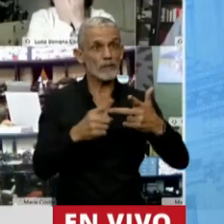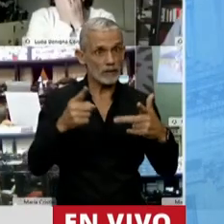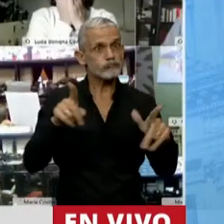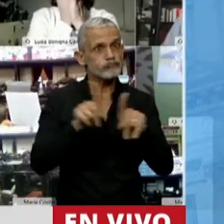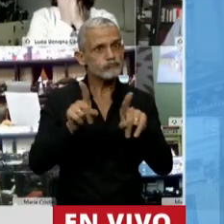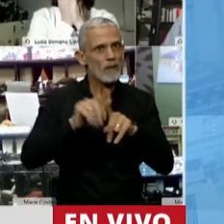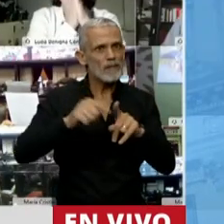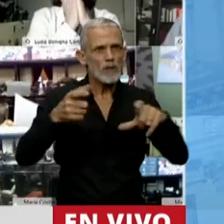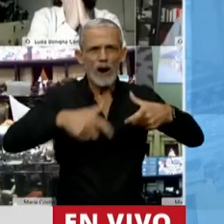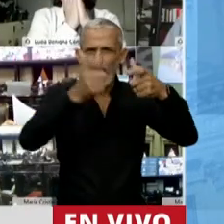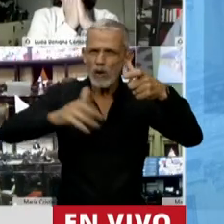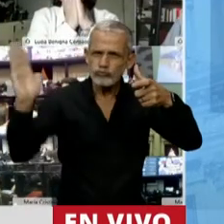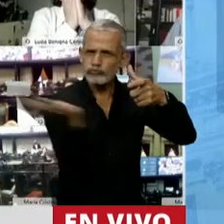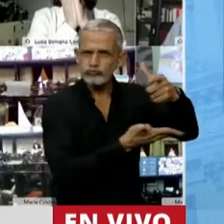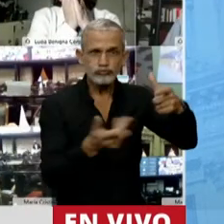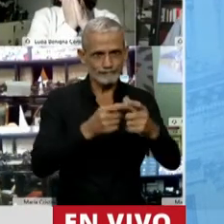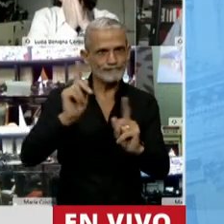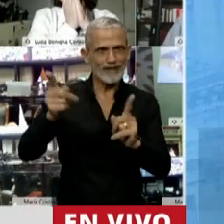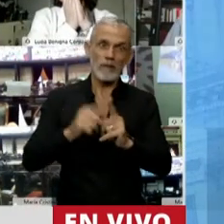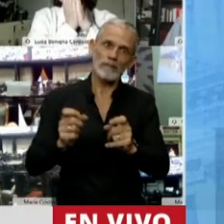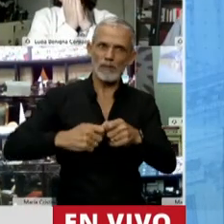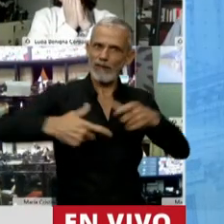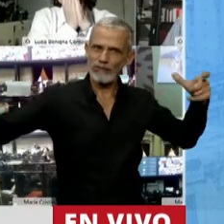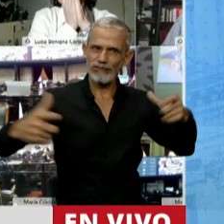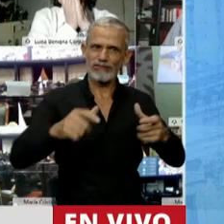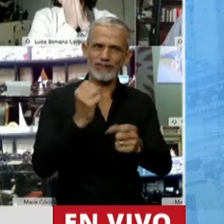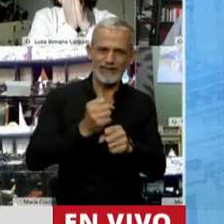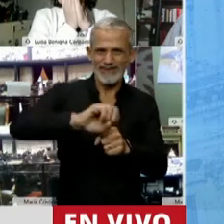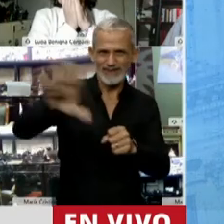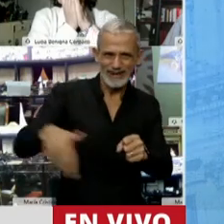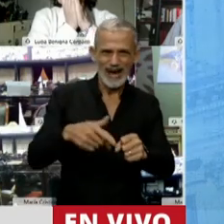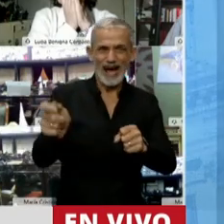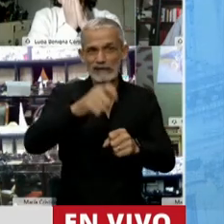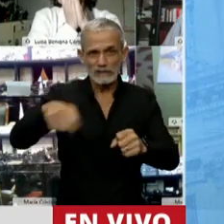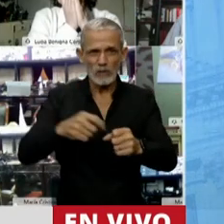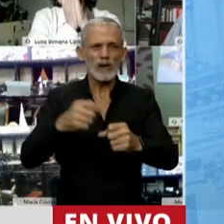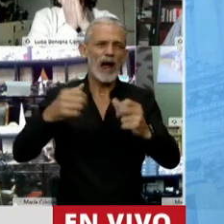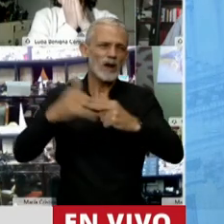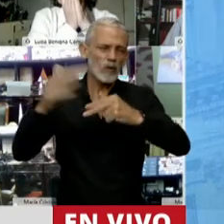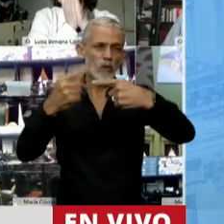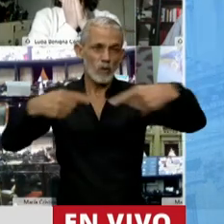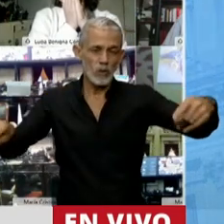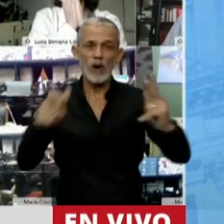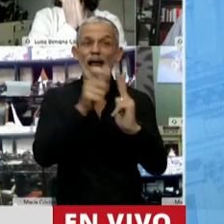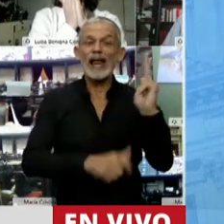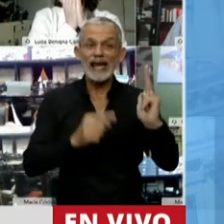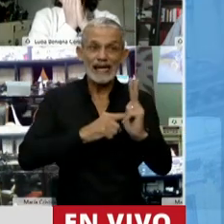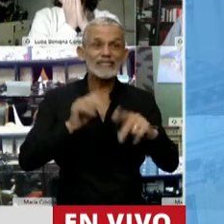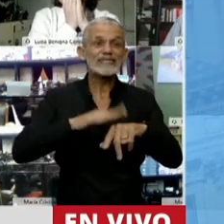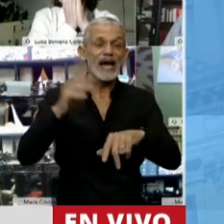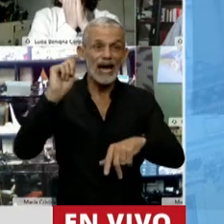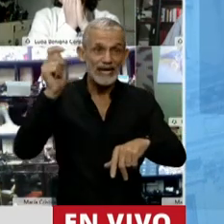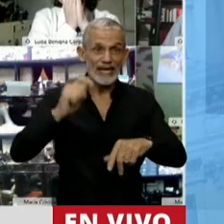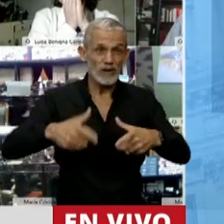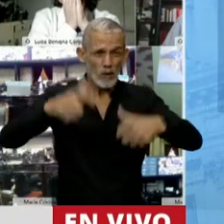coinciden el mapa de la deforestación con el mapa de la expansión de la frontera agropecuaria e inmobiliaria, coinciden también los nombres del listado de los responsables